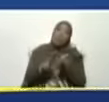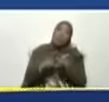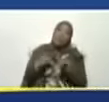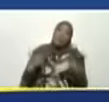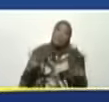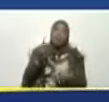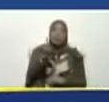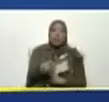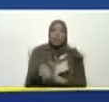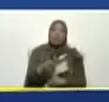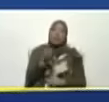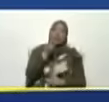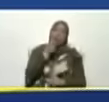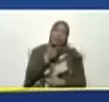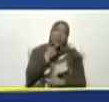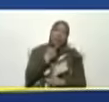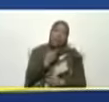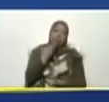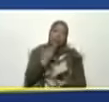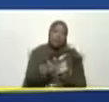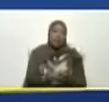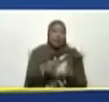ustedes también.